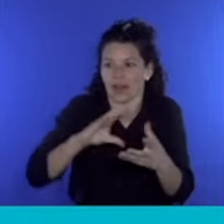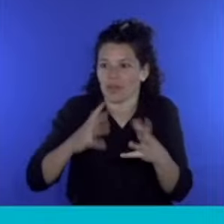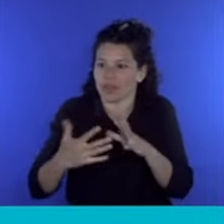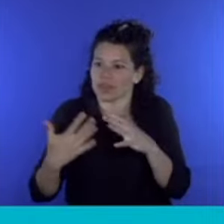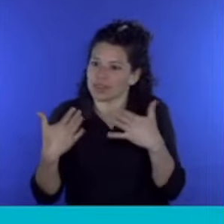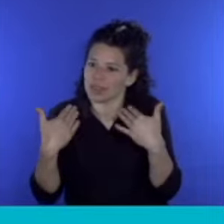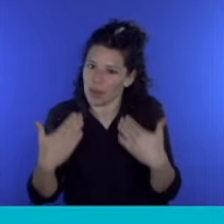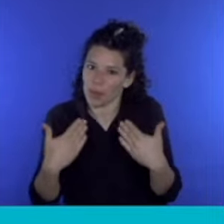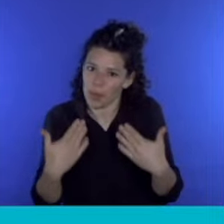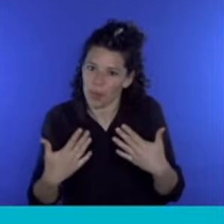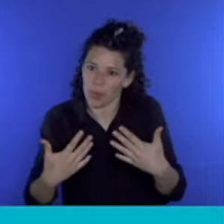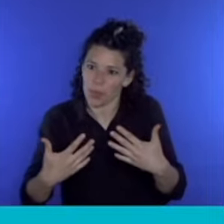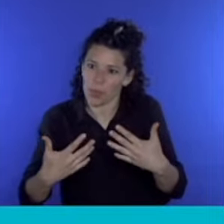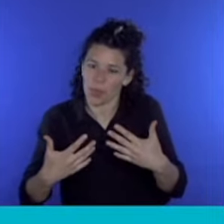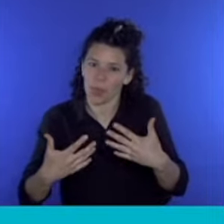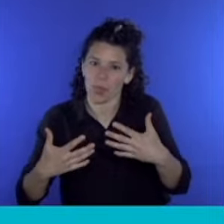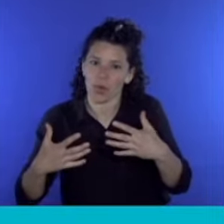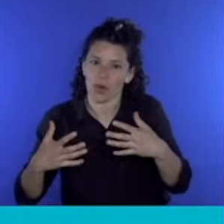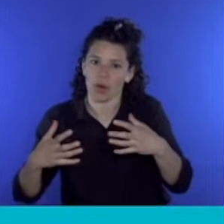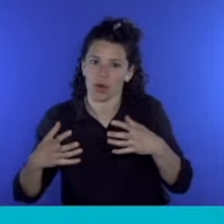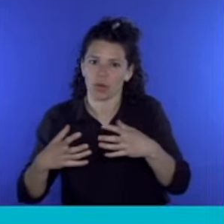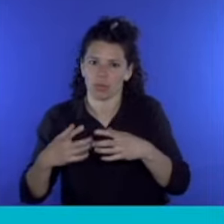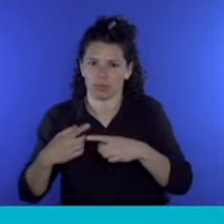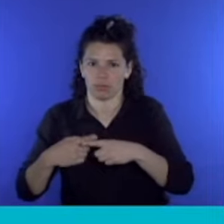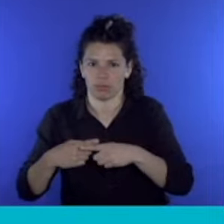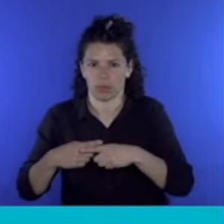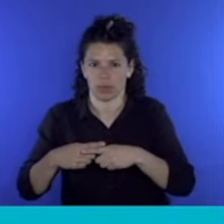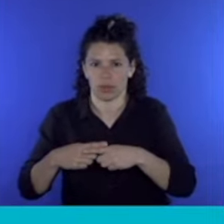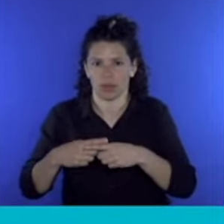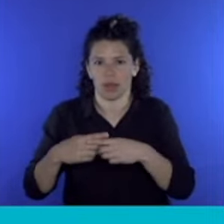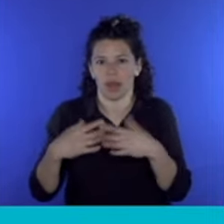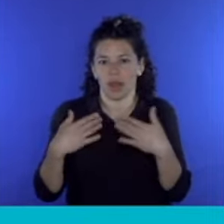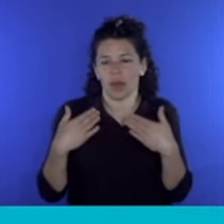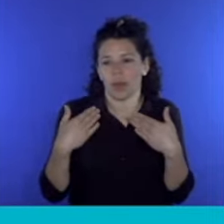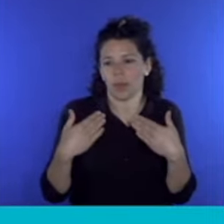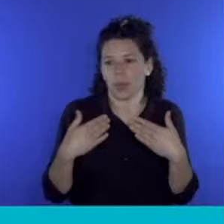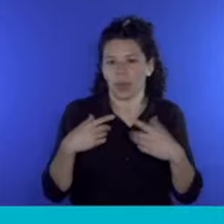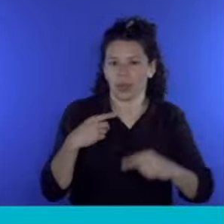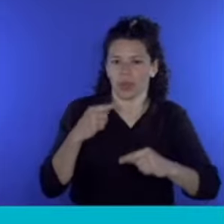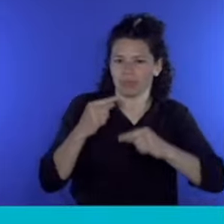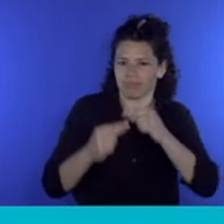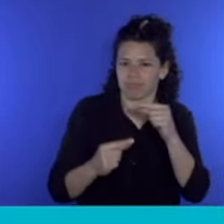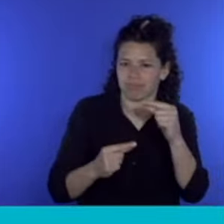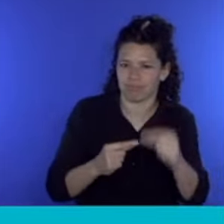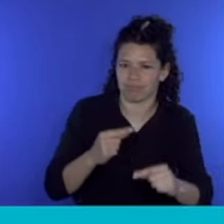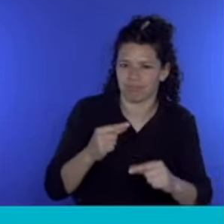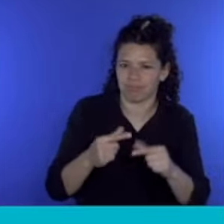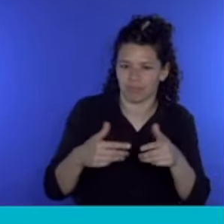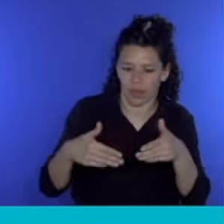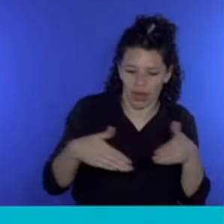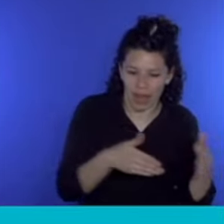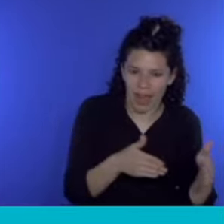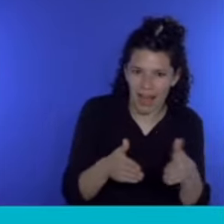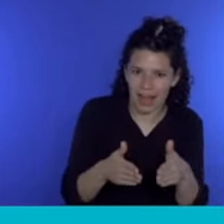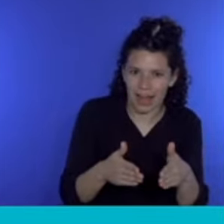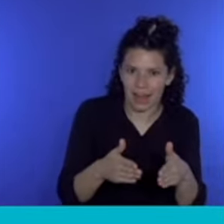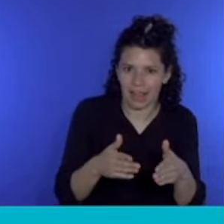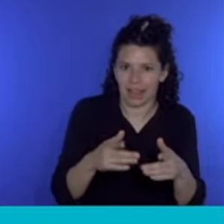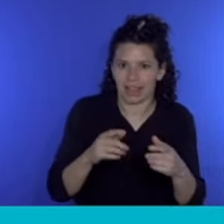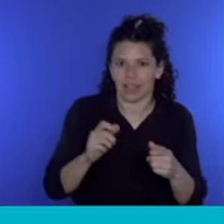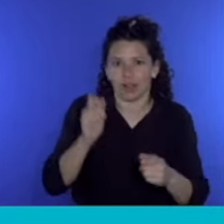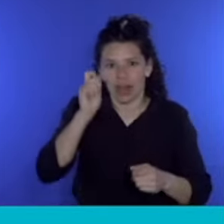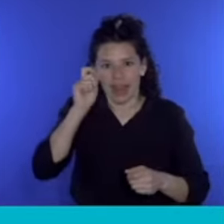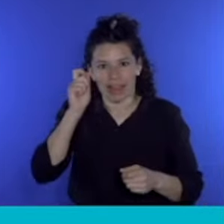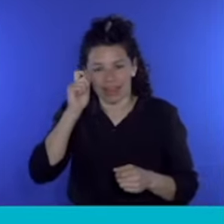nuestra fuerza política, de marcar una orientación contraria al carrerismo, contraria a la idea de que la política